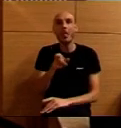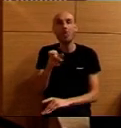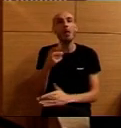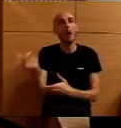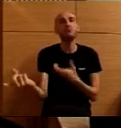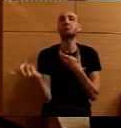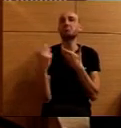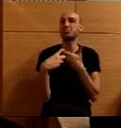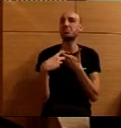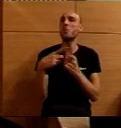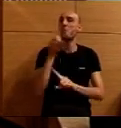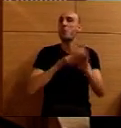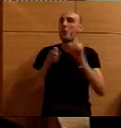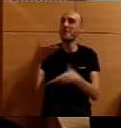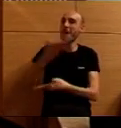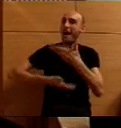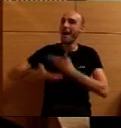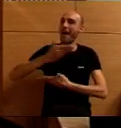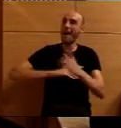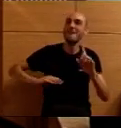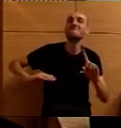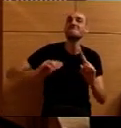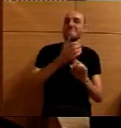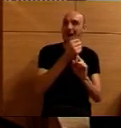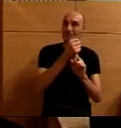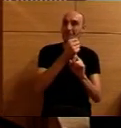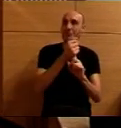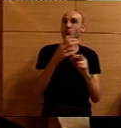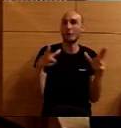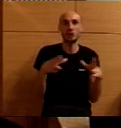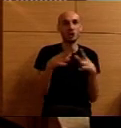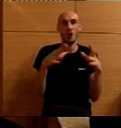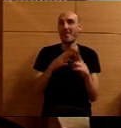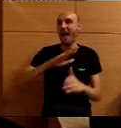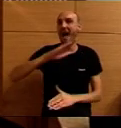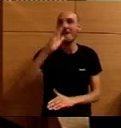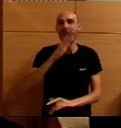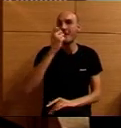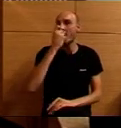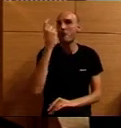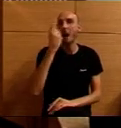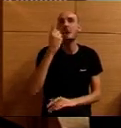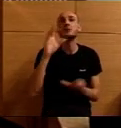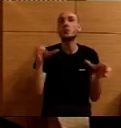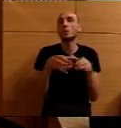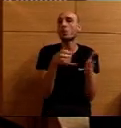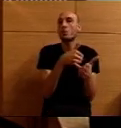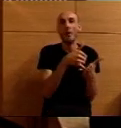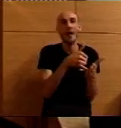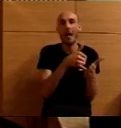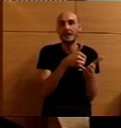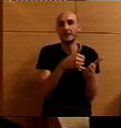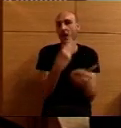que tiene nuestra sociedad, y un problema que afecta sobre todo y fundamentalmente a los más jóvenes y a los colectivos más